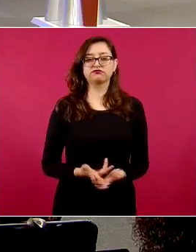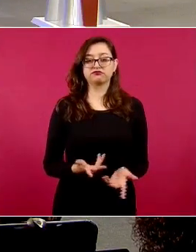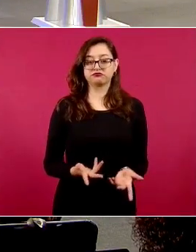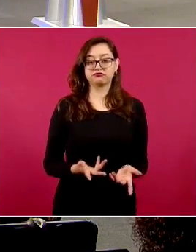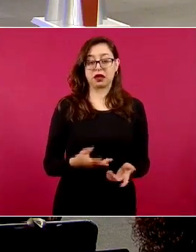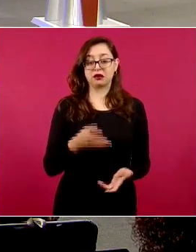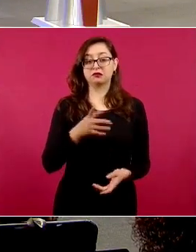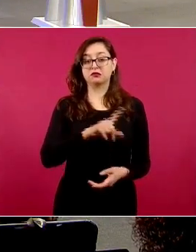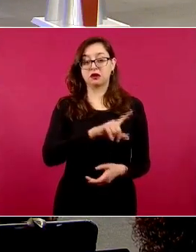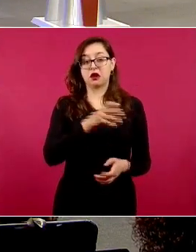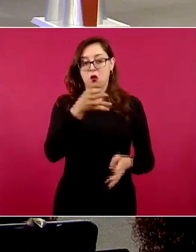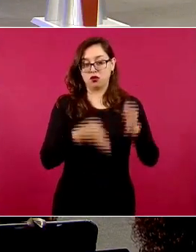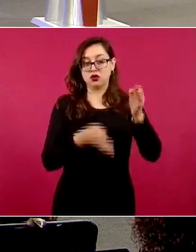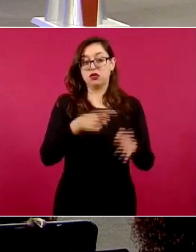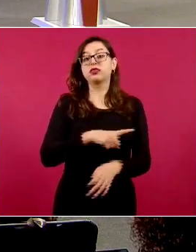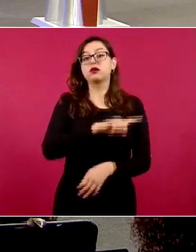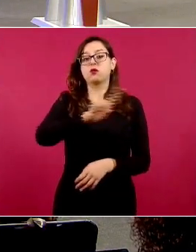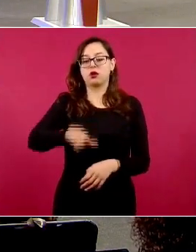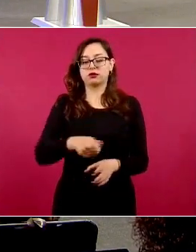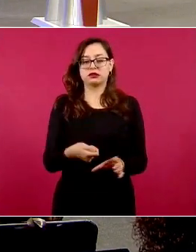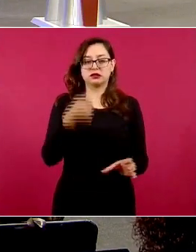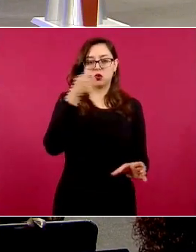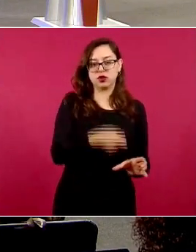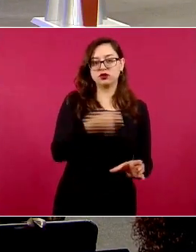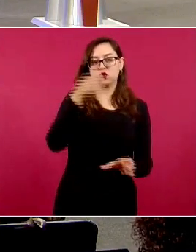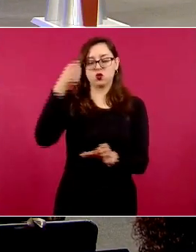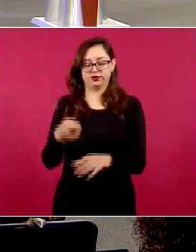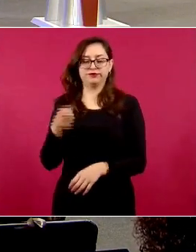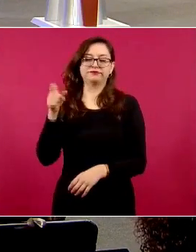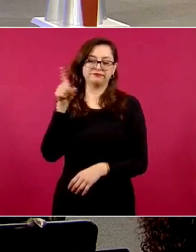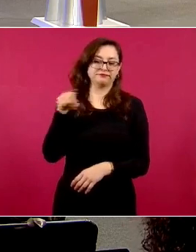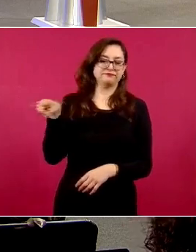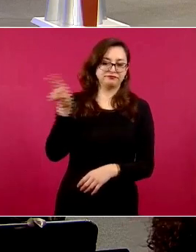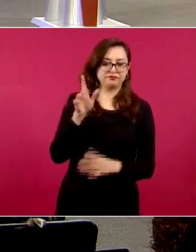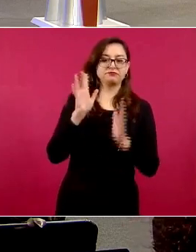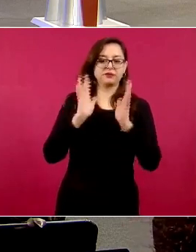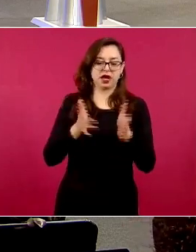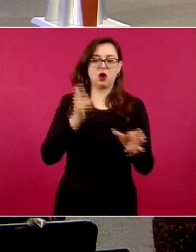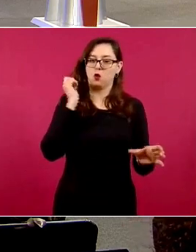de prisión. Se trata de Pablo N. y Daniel N. Siguiente.